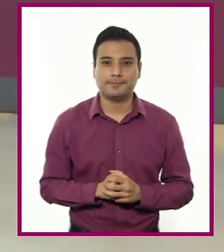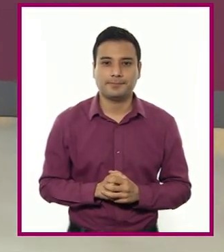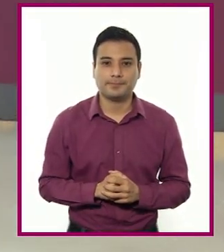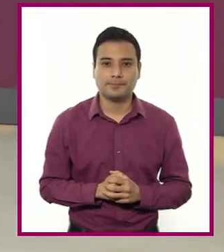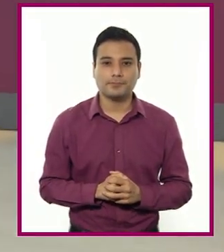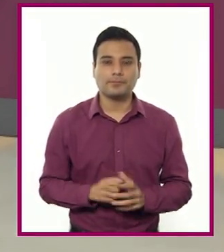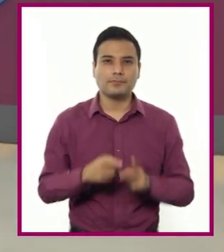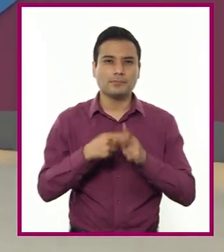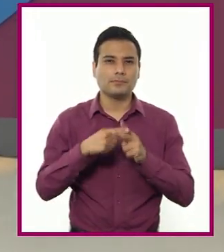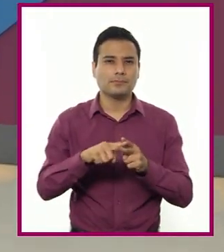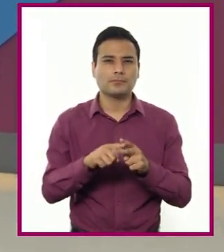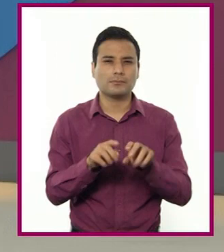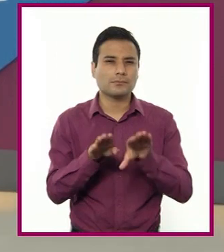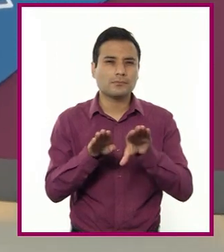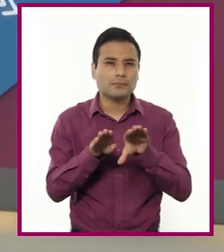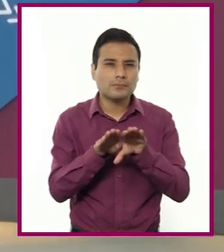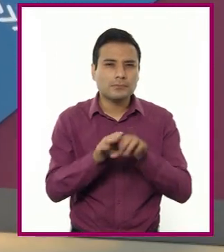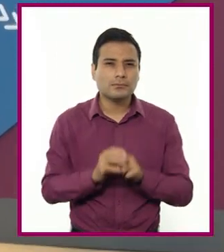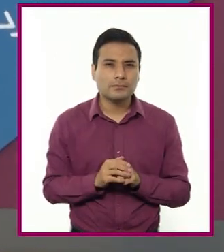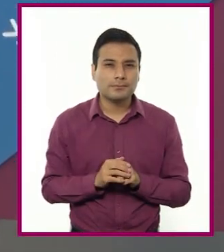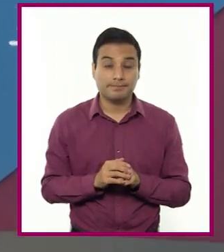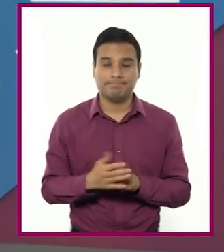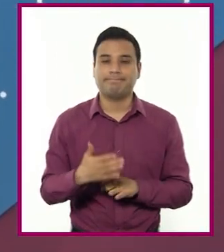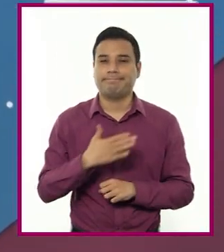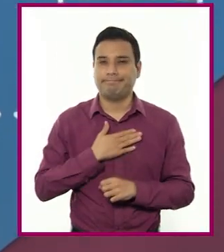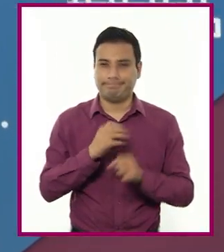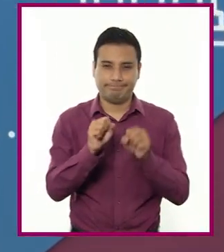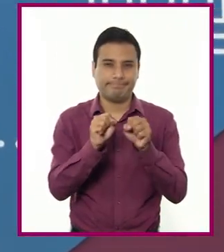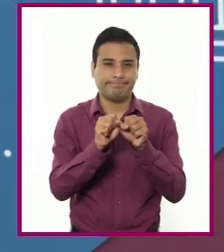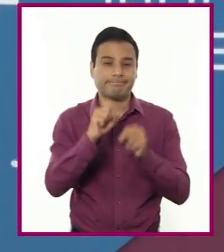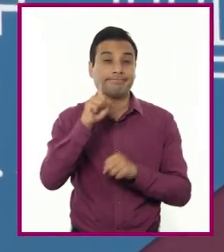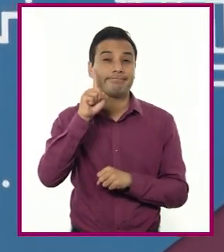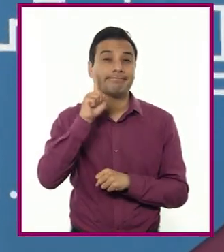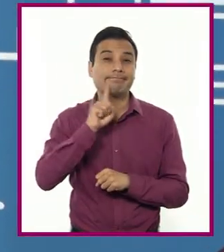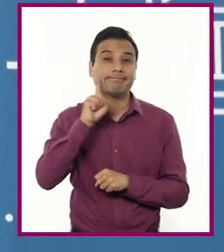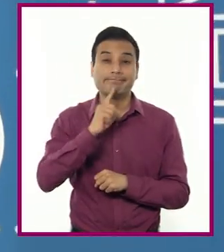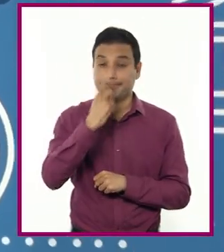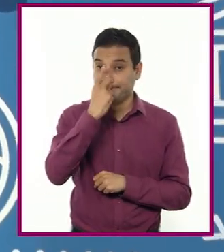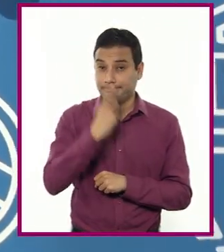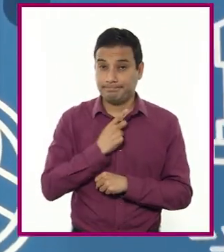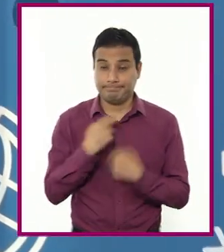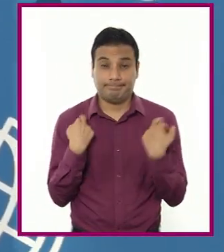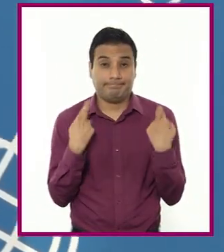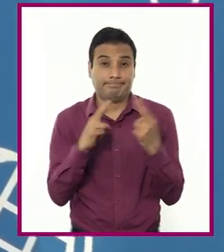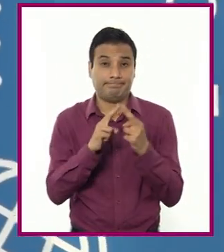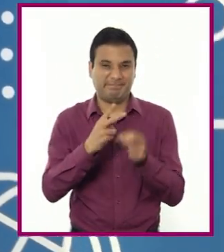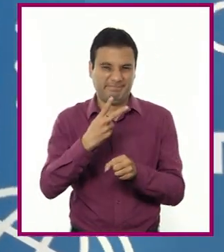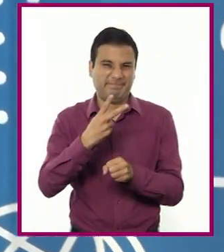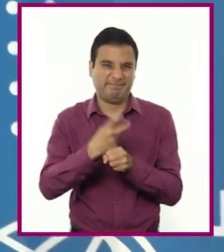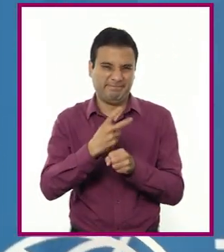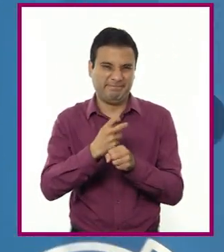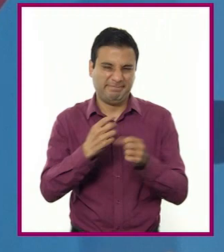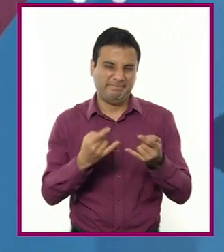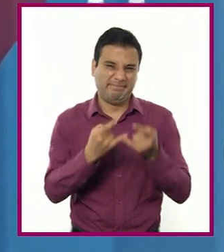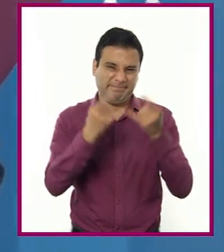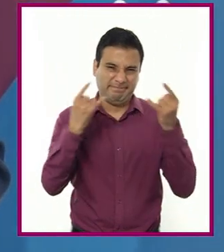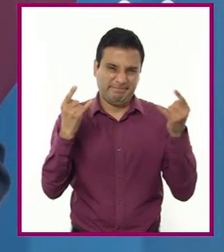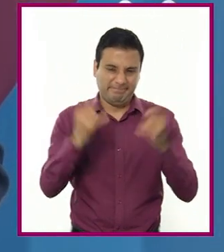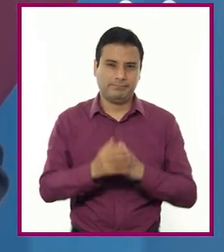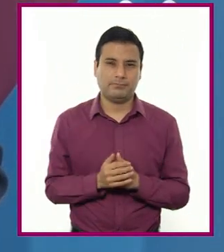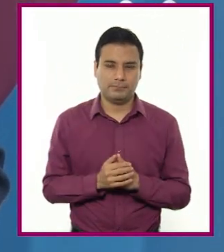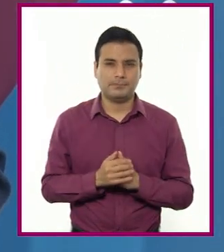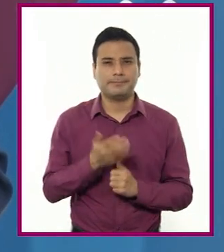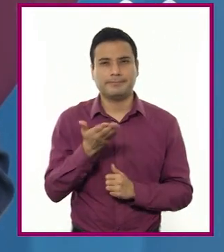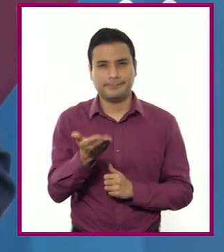Para iniciar, quisiera contarles que mi sobrina me comentó que el maestro de segundo de secundaria de la clase de historia les pidió